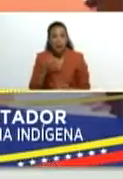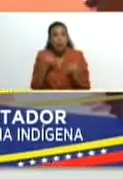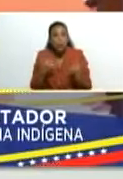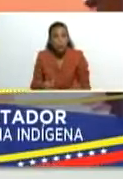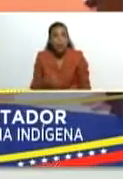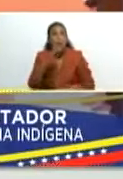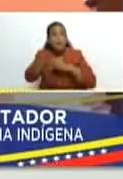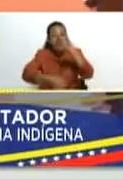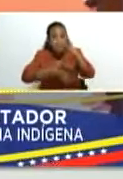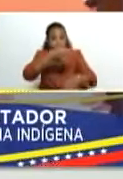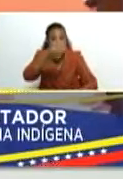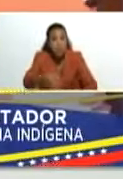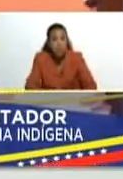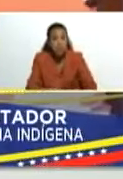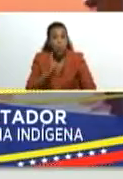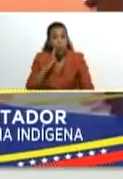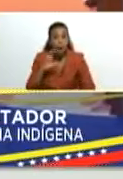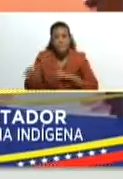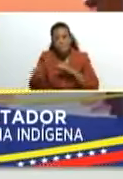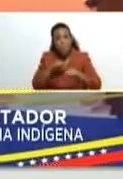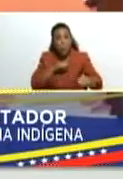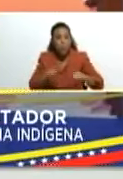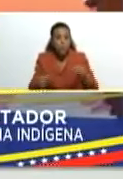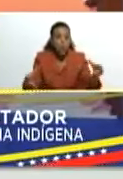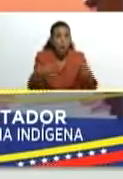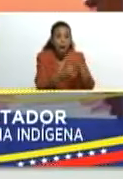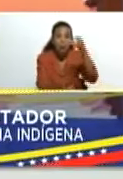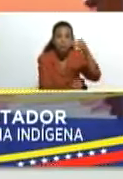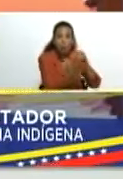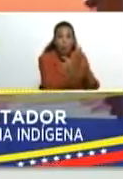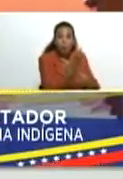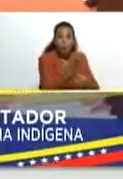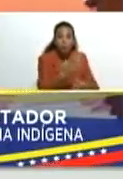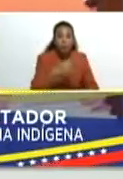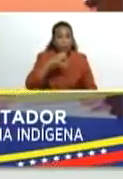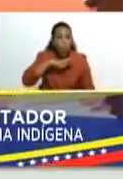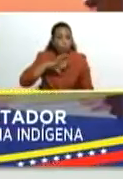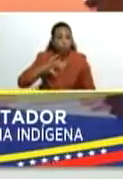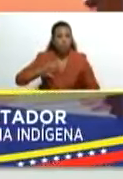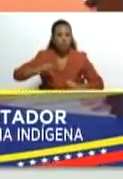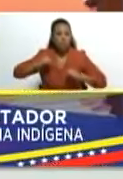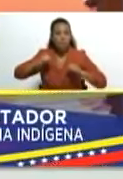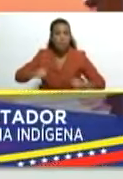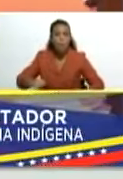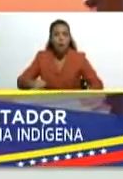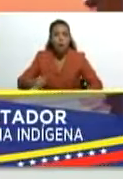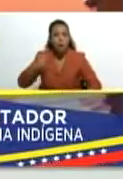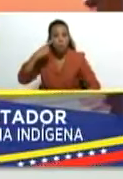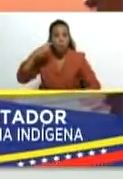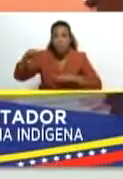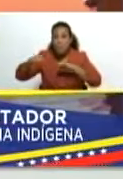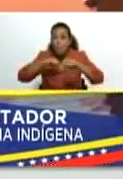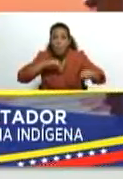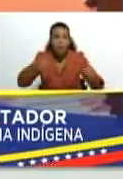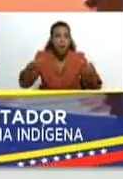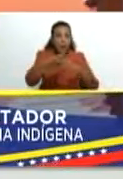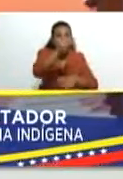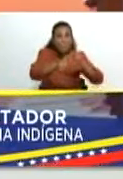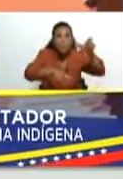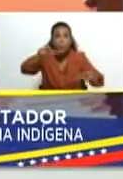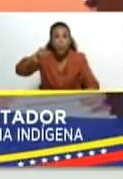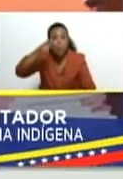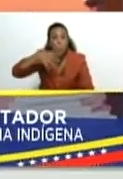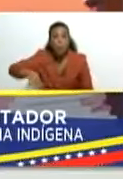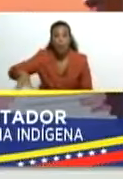digo el poderoso movimiento de la historia insurgente, el poderoso movimiento de los